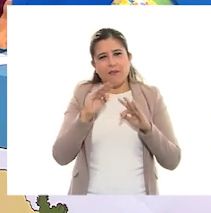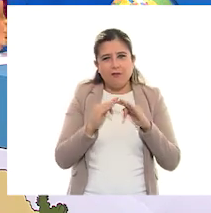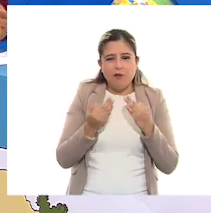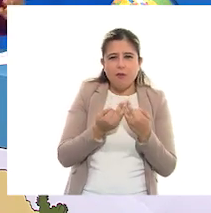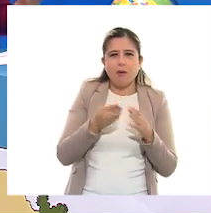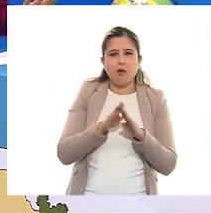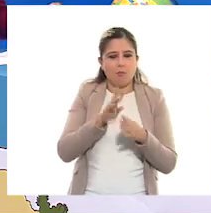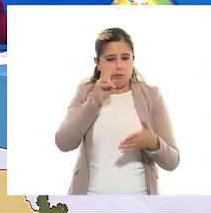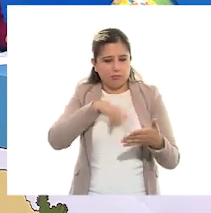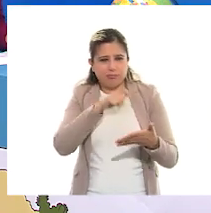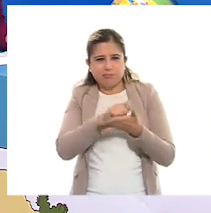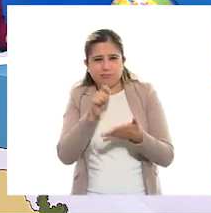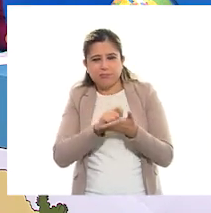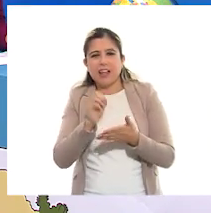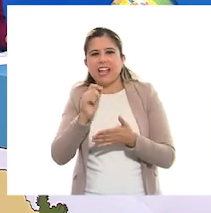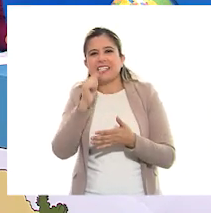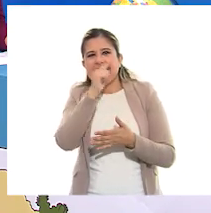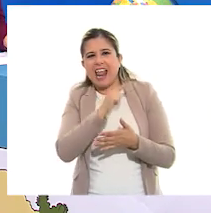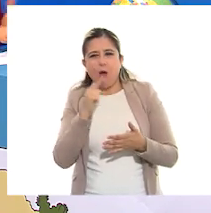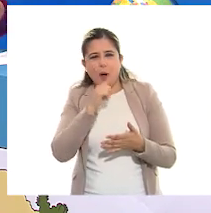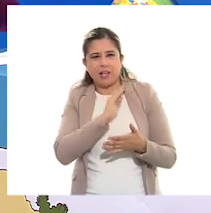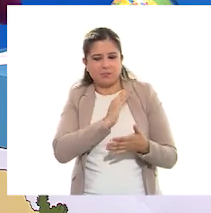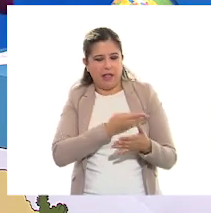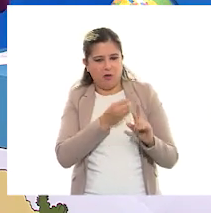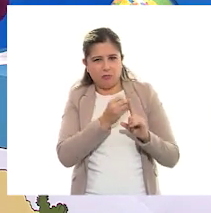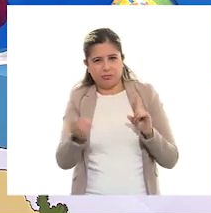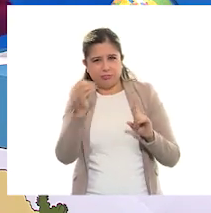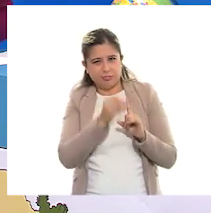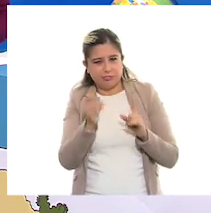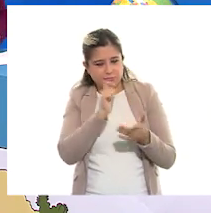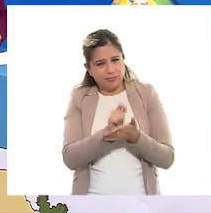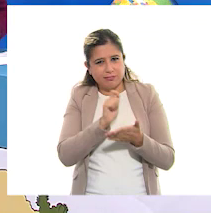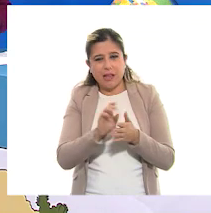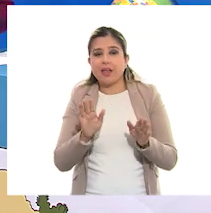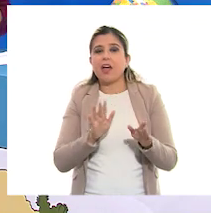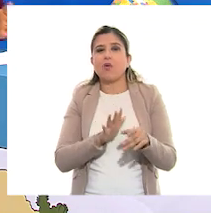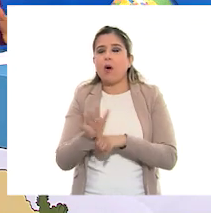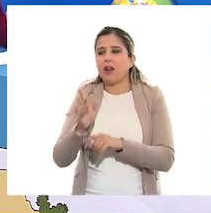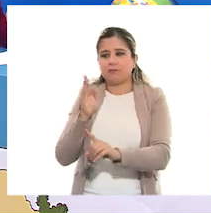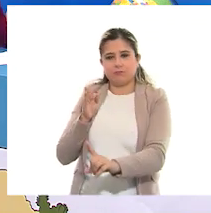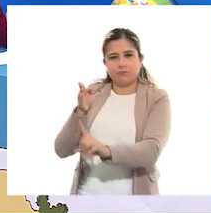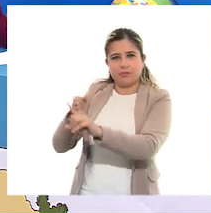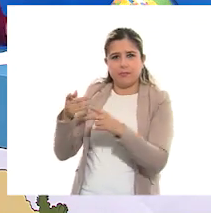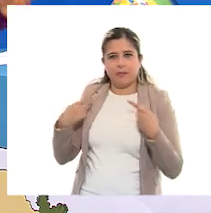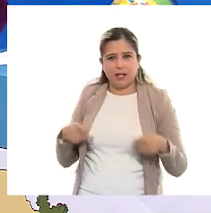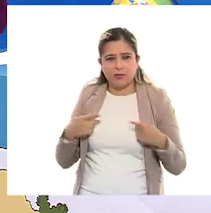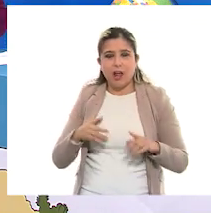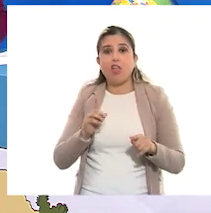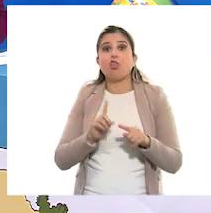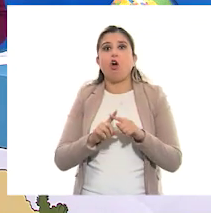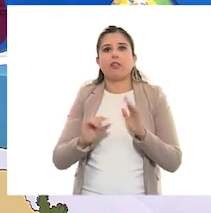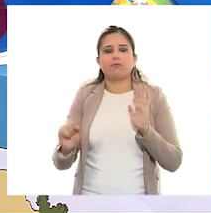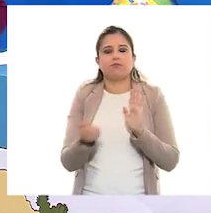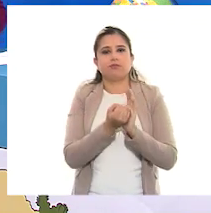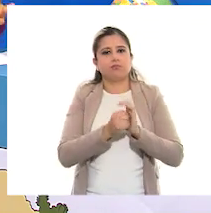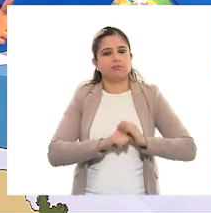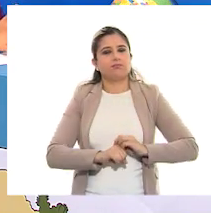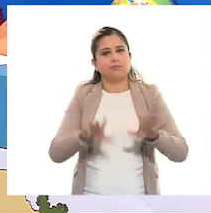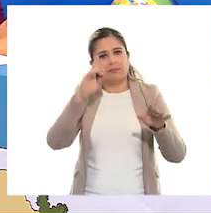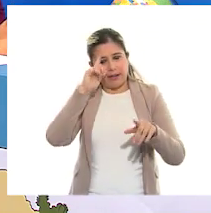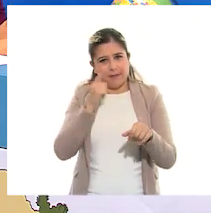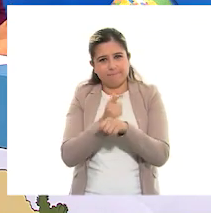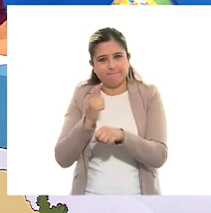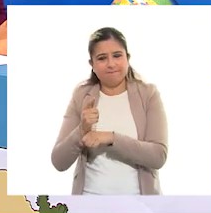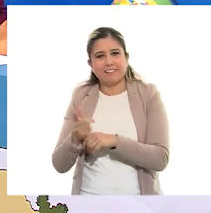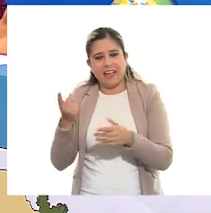el formato, el tipo de lenguaje que utilizan, a quién son dirigidas, dónde se publican e identificaremos cuestiones